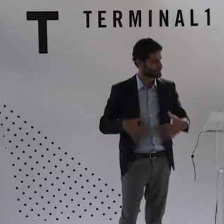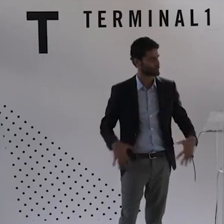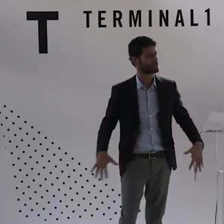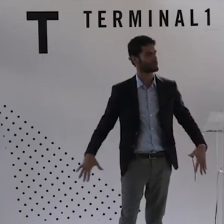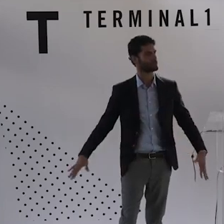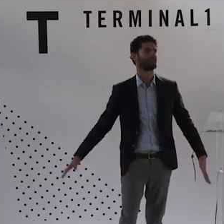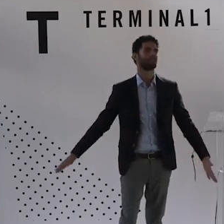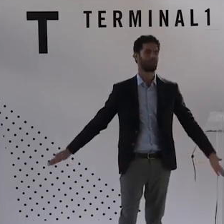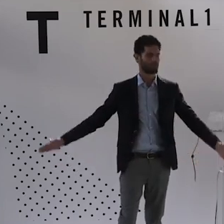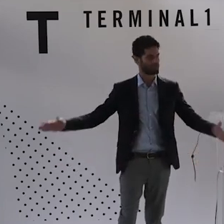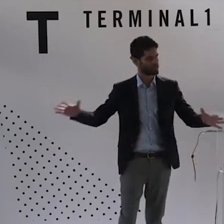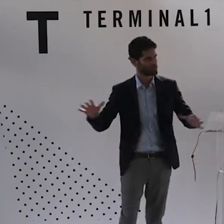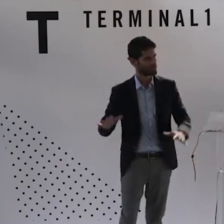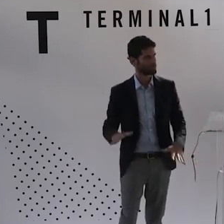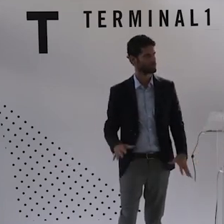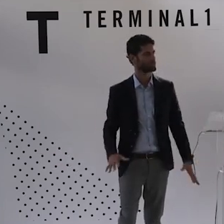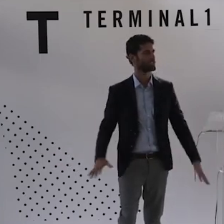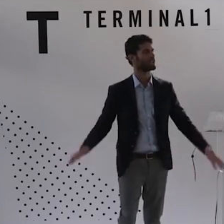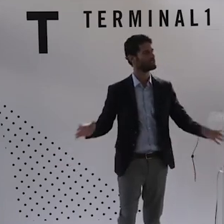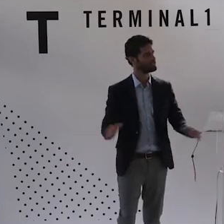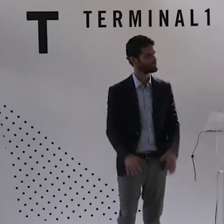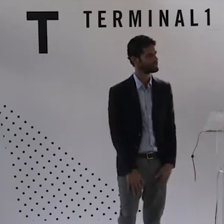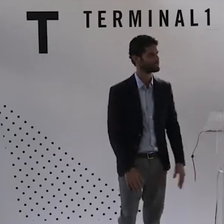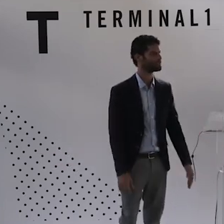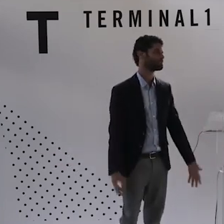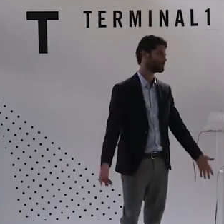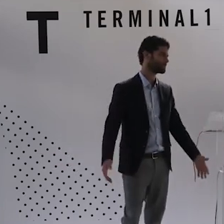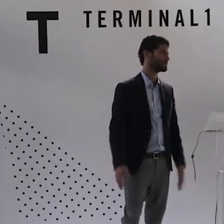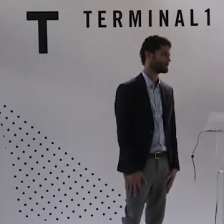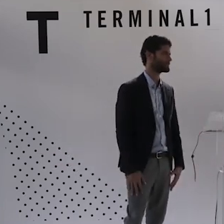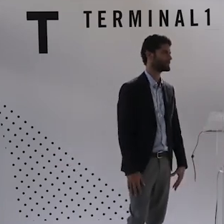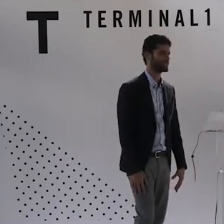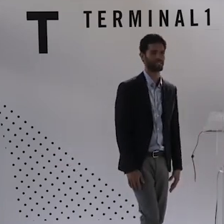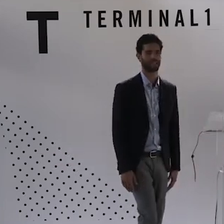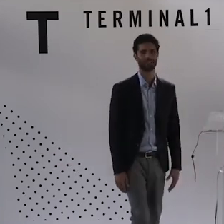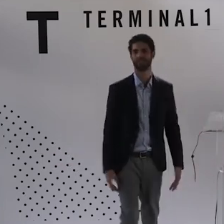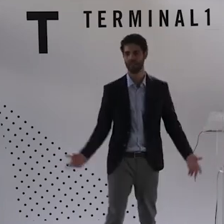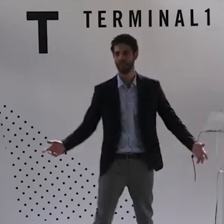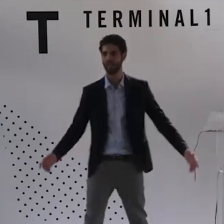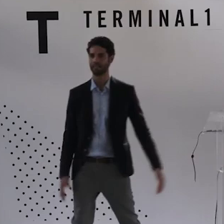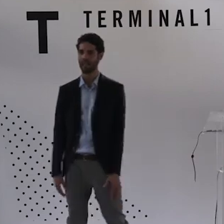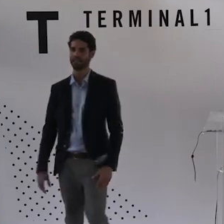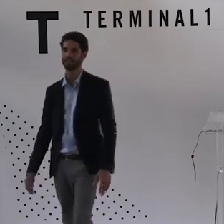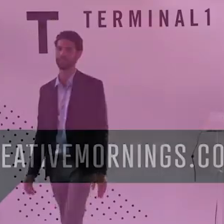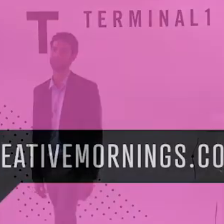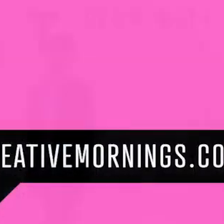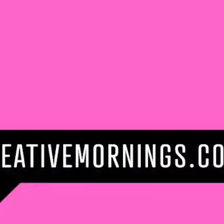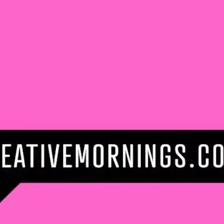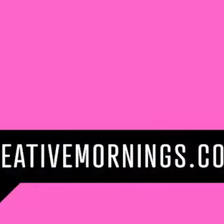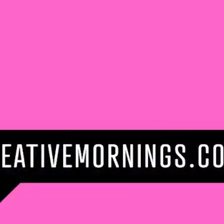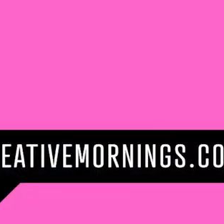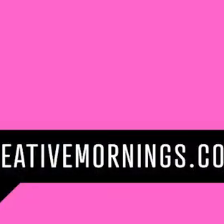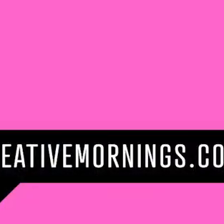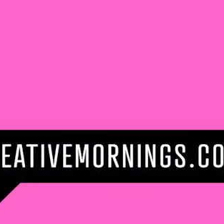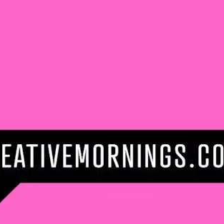este espacio que permite que todo sea. Gracias. Gracias.